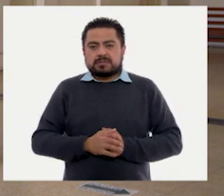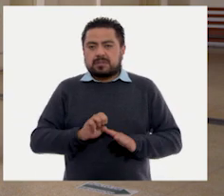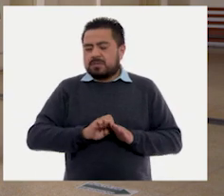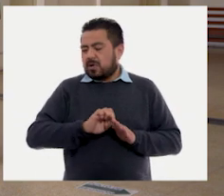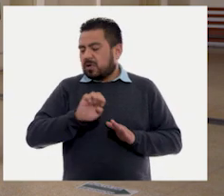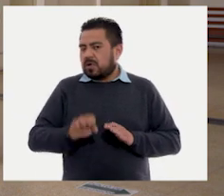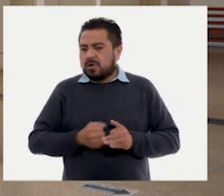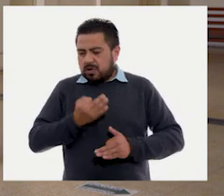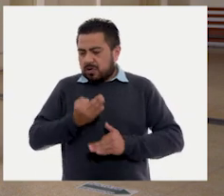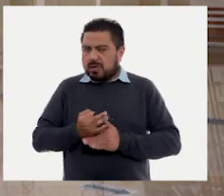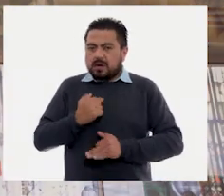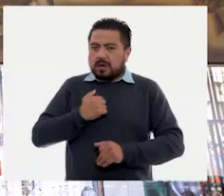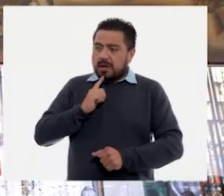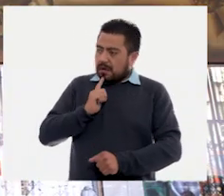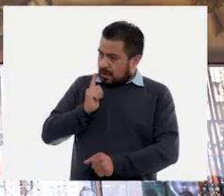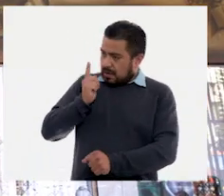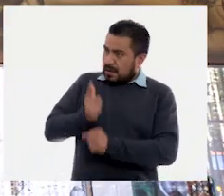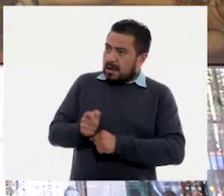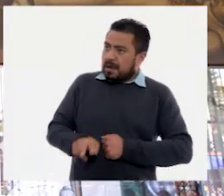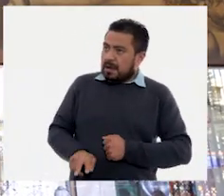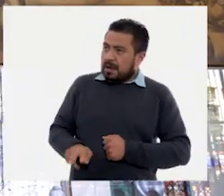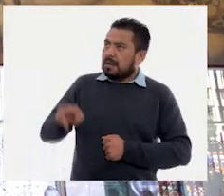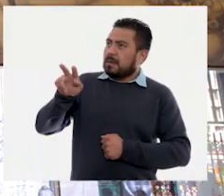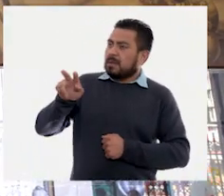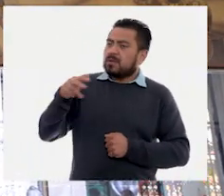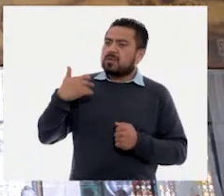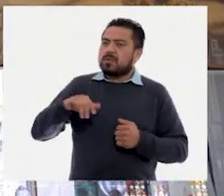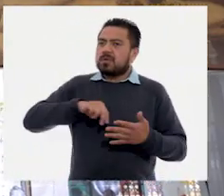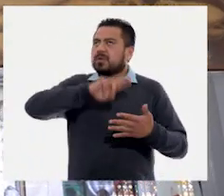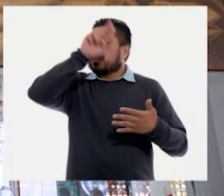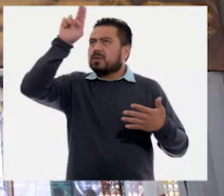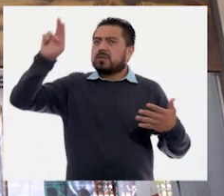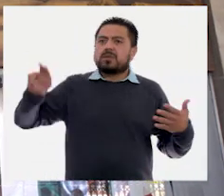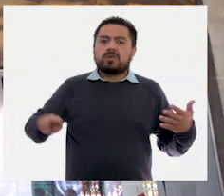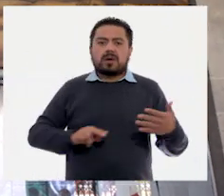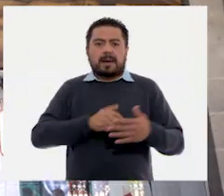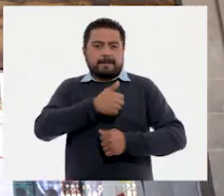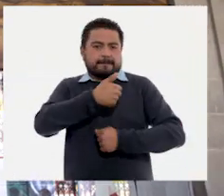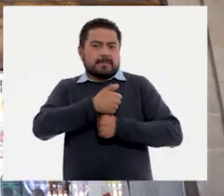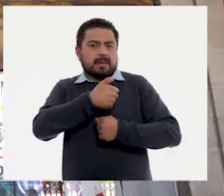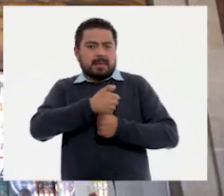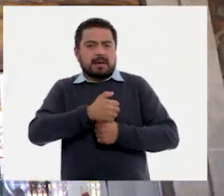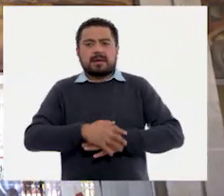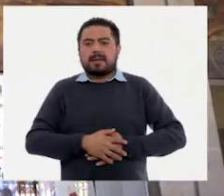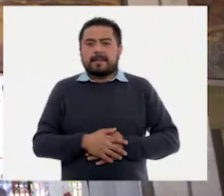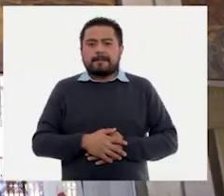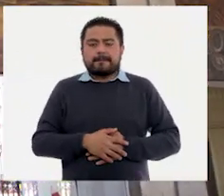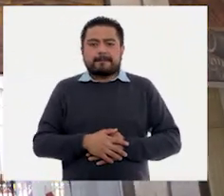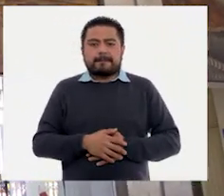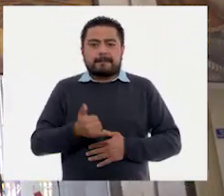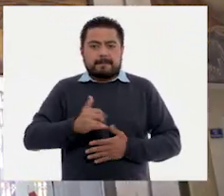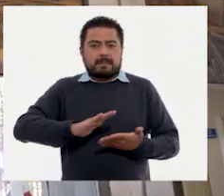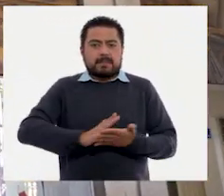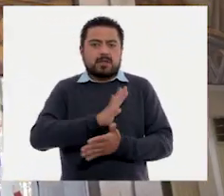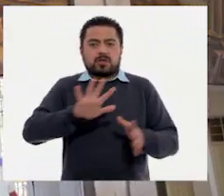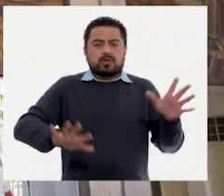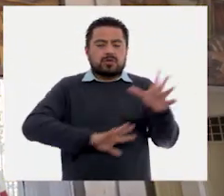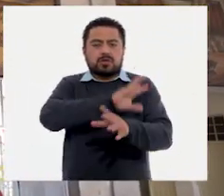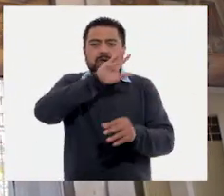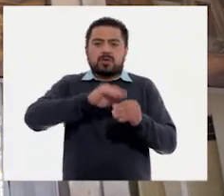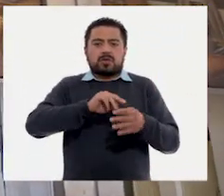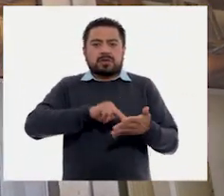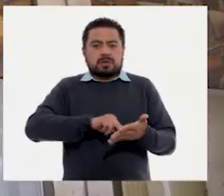ejemplo, ahorita estoy viendo aquí una serie de murales en una primaria y que todos los